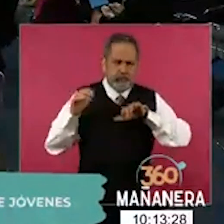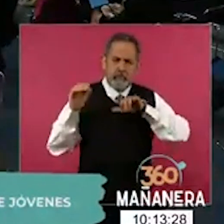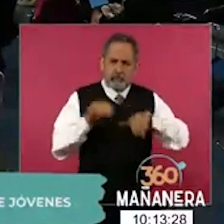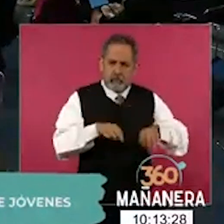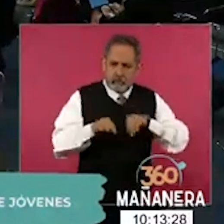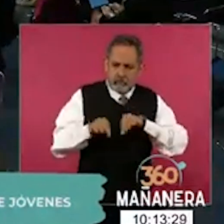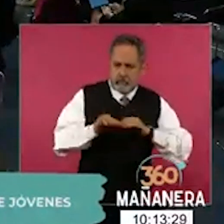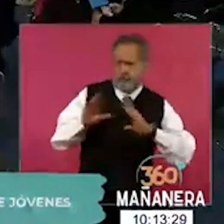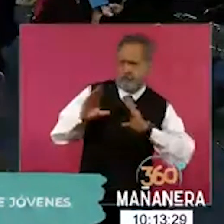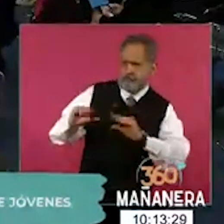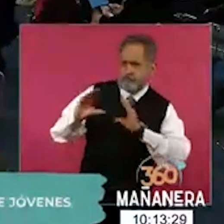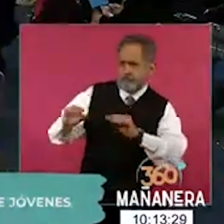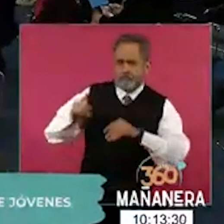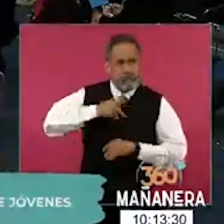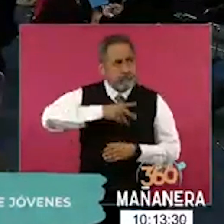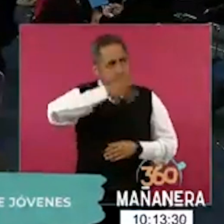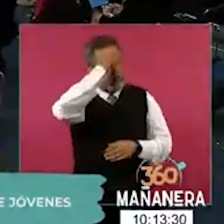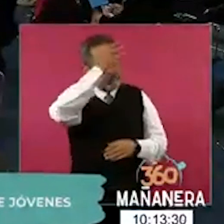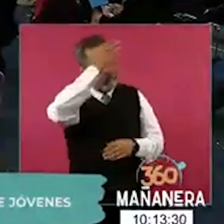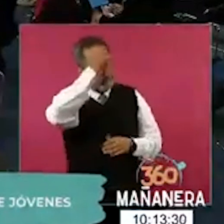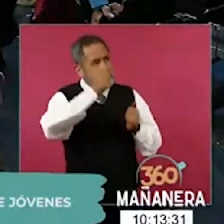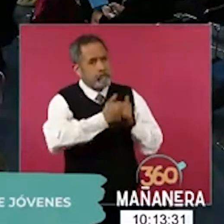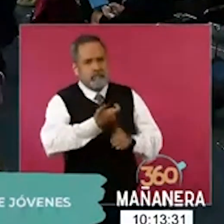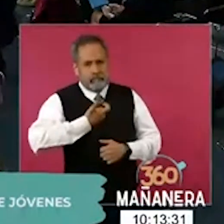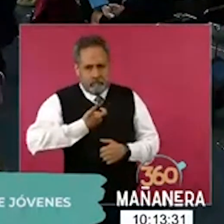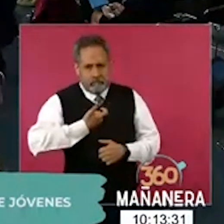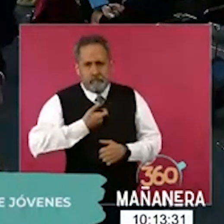y trabajan